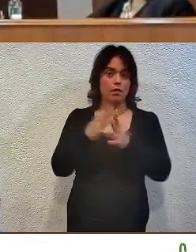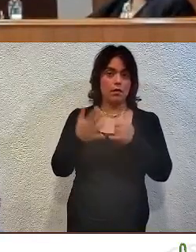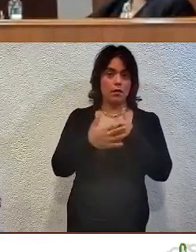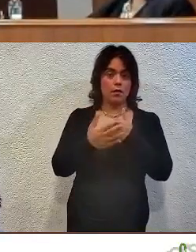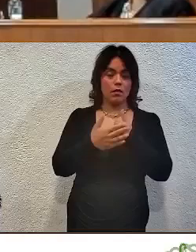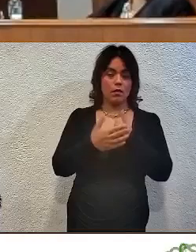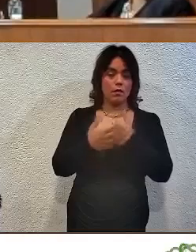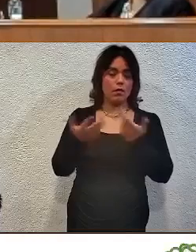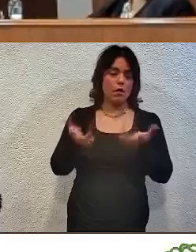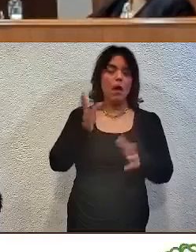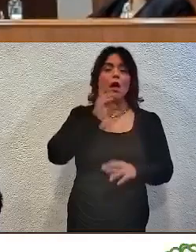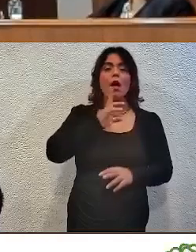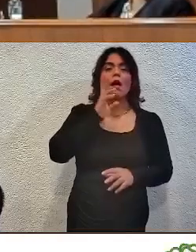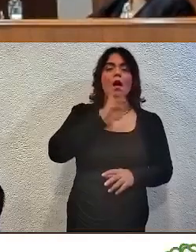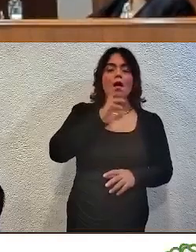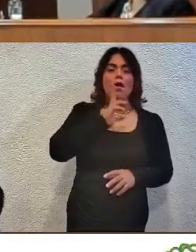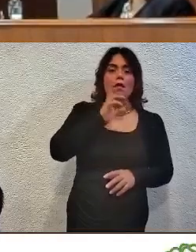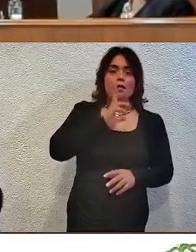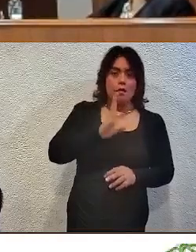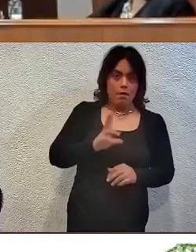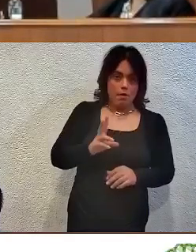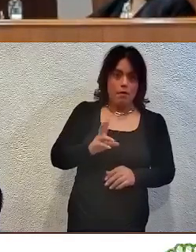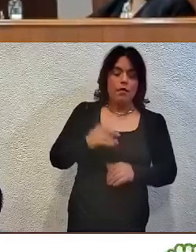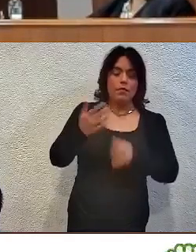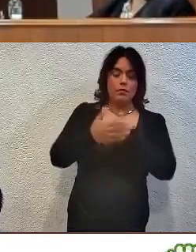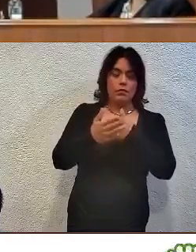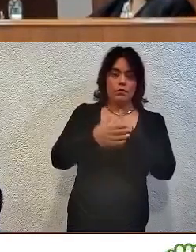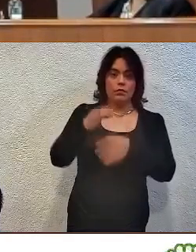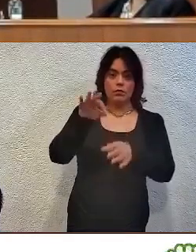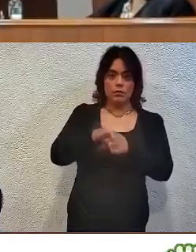de ratificación para el proceso electoral ordinario